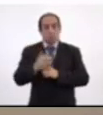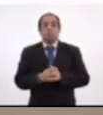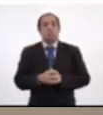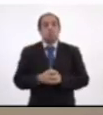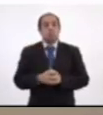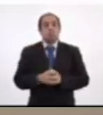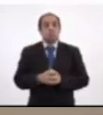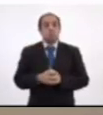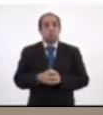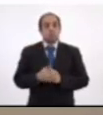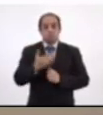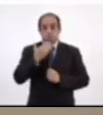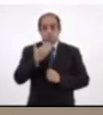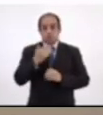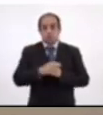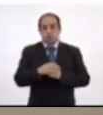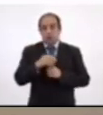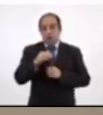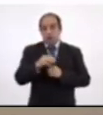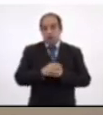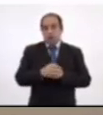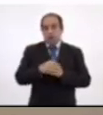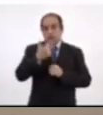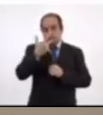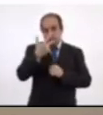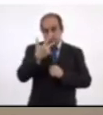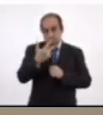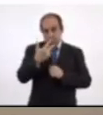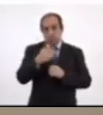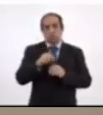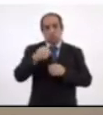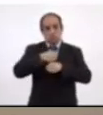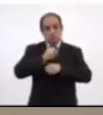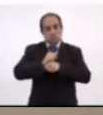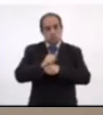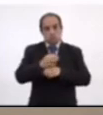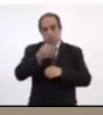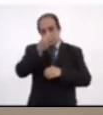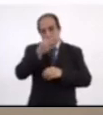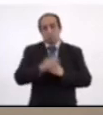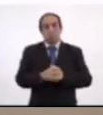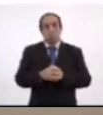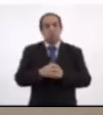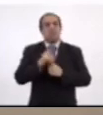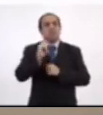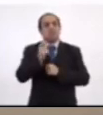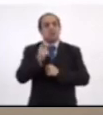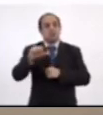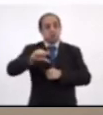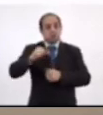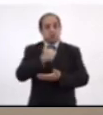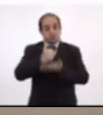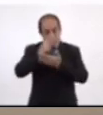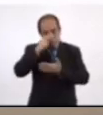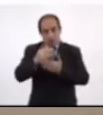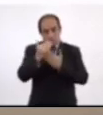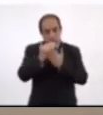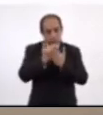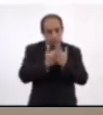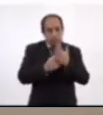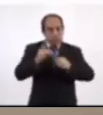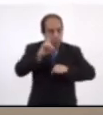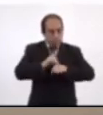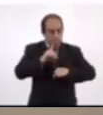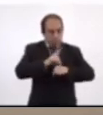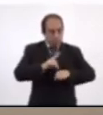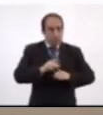línea ya pues prácticamente 8 semanas. Siguiente. Esto se traduce en que hoy en la Ciudad de México estemos reduciendo en promedio